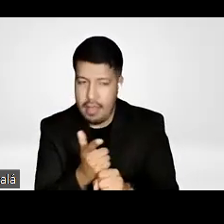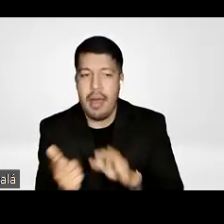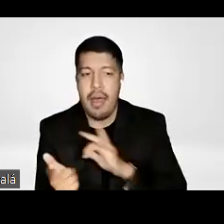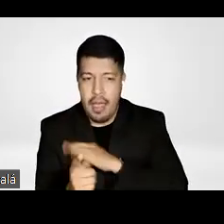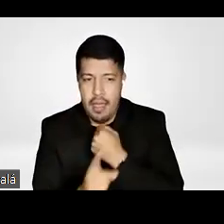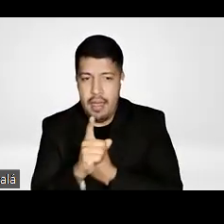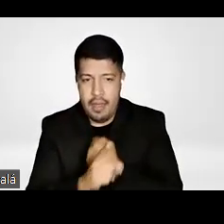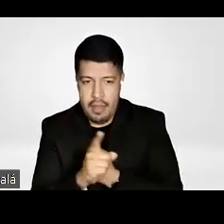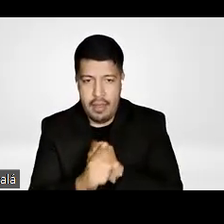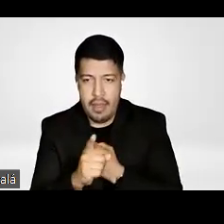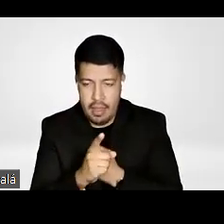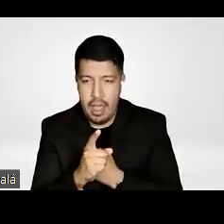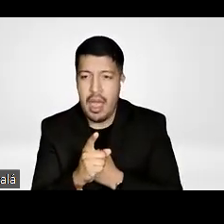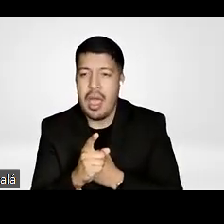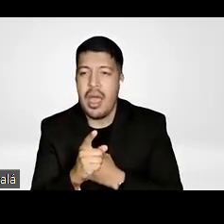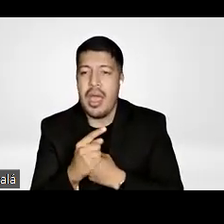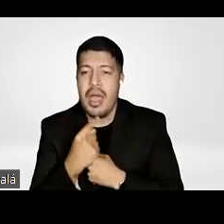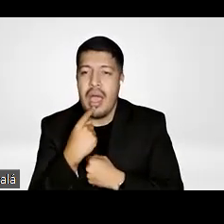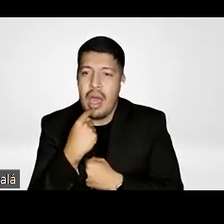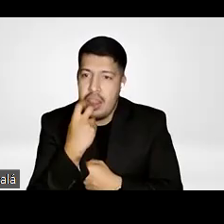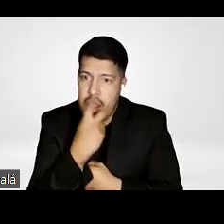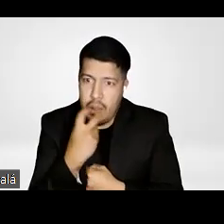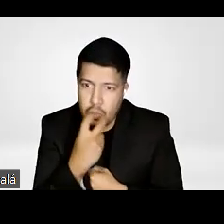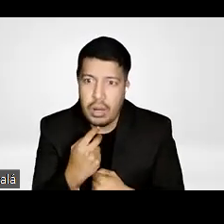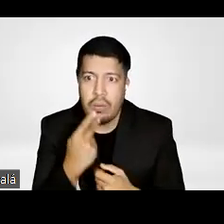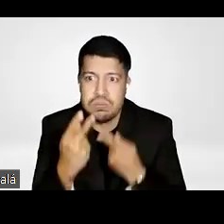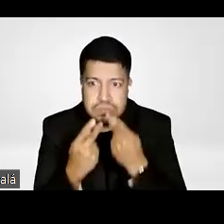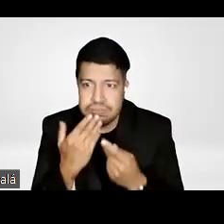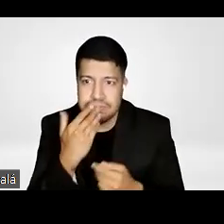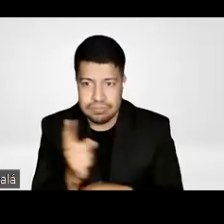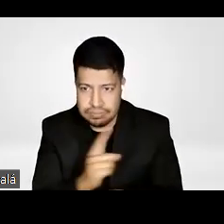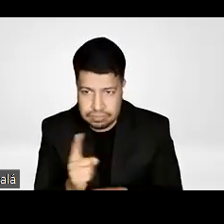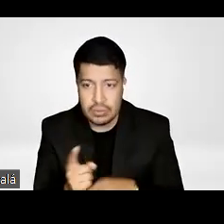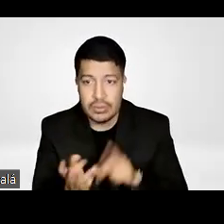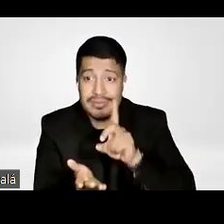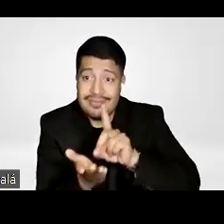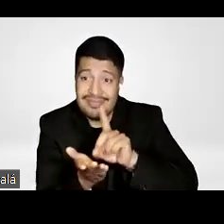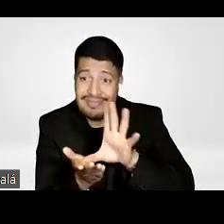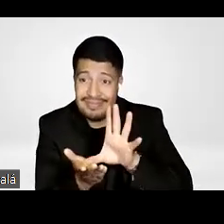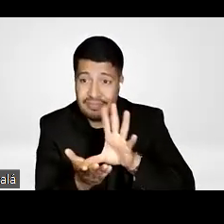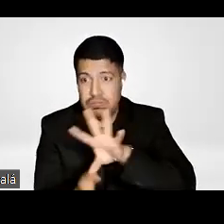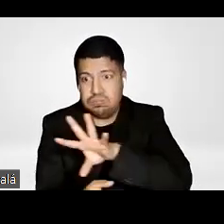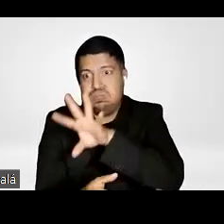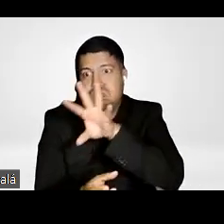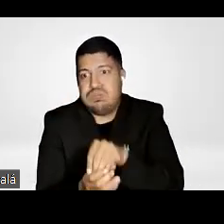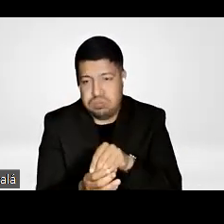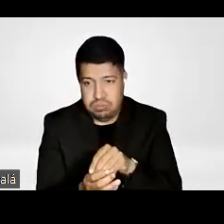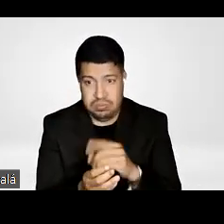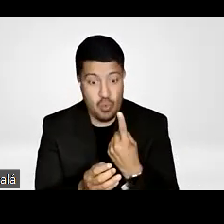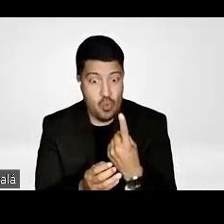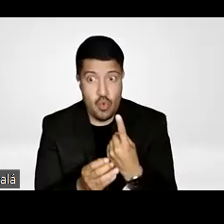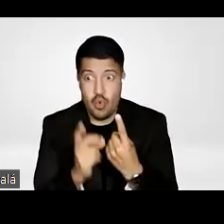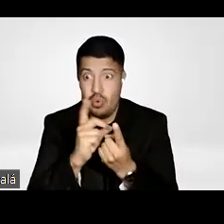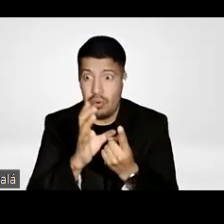aquí estamos precisamente hablando de discapacidad múltiple, pero también es muy importante